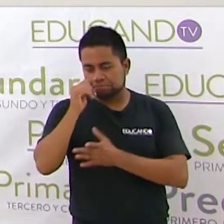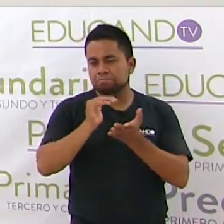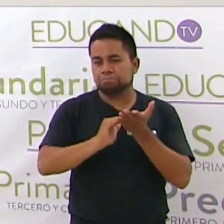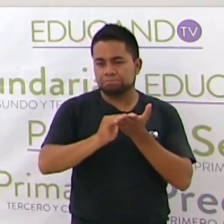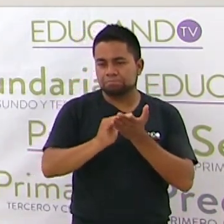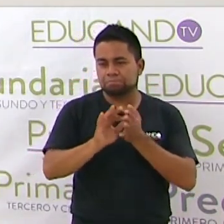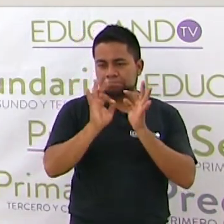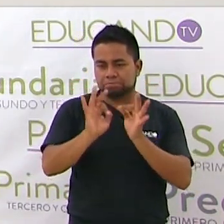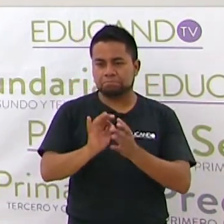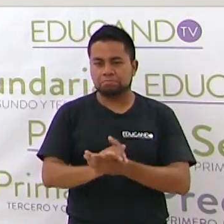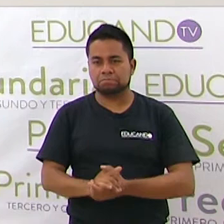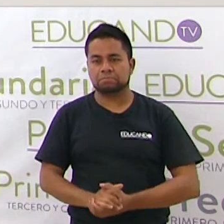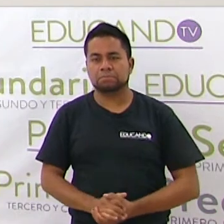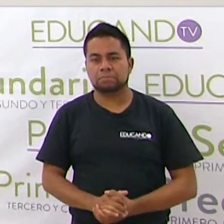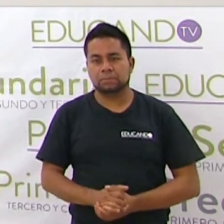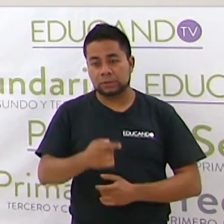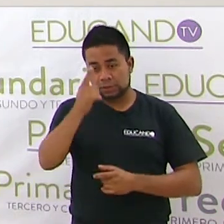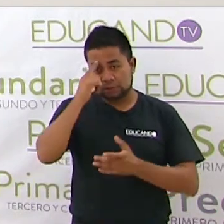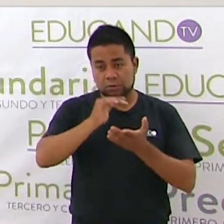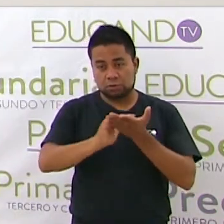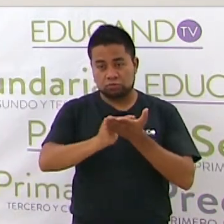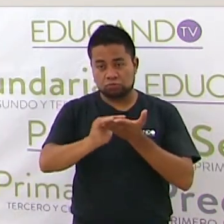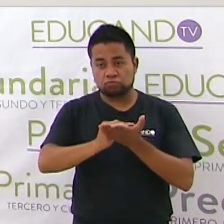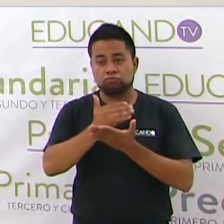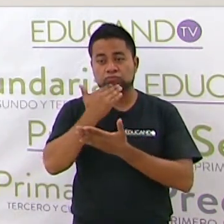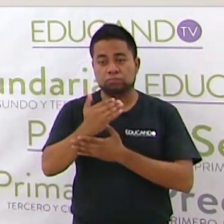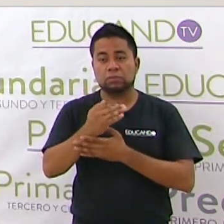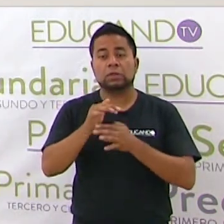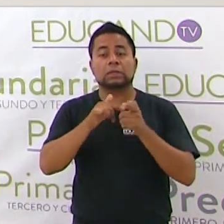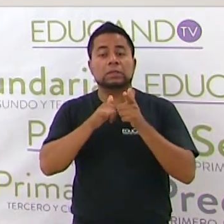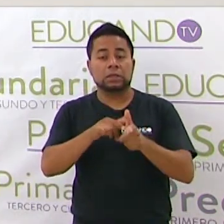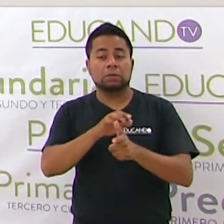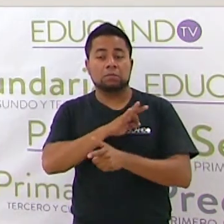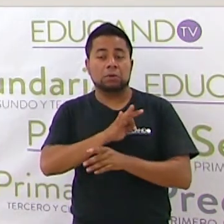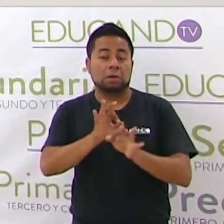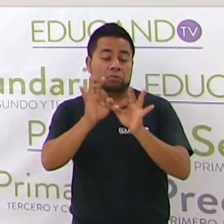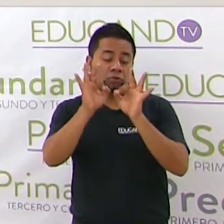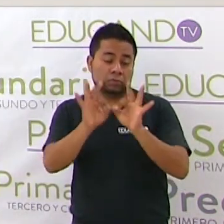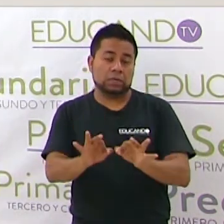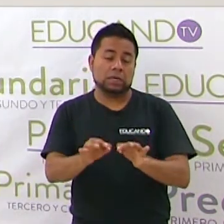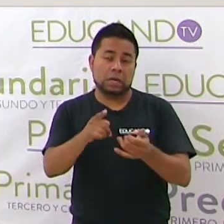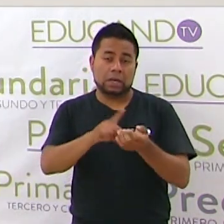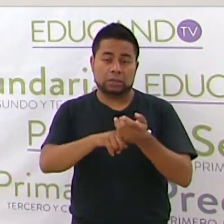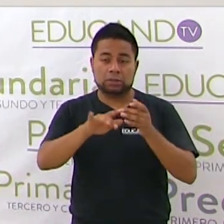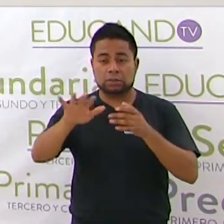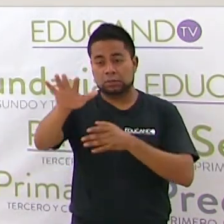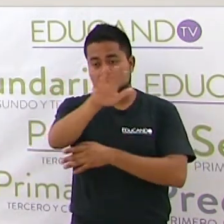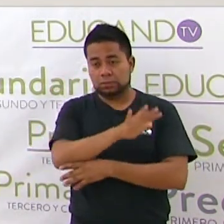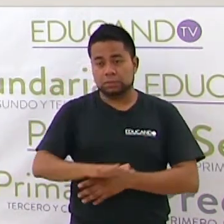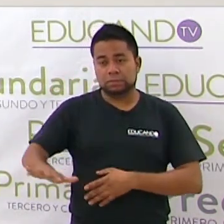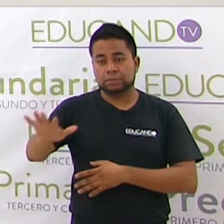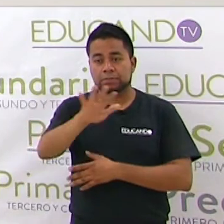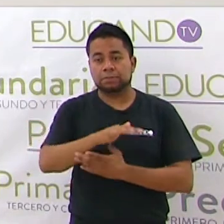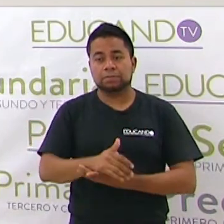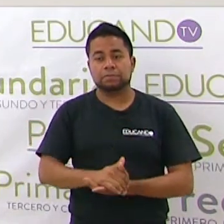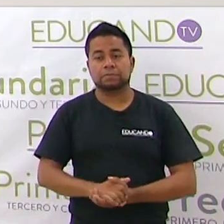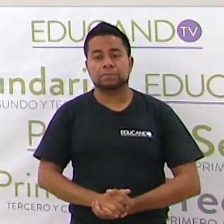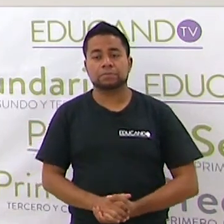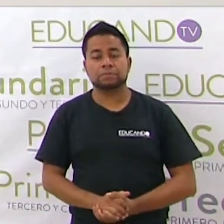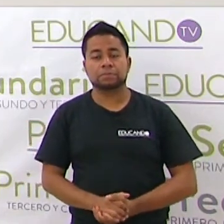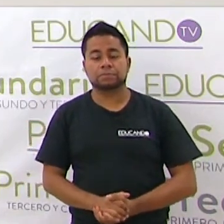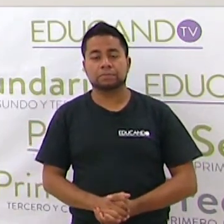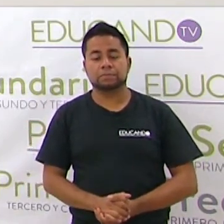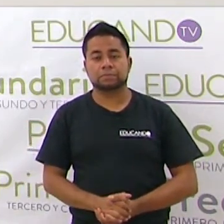de líquido para que se borre bien y podamos trabajar adecuadamente en esta área. Bien, niñas y niños, ahora